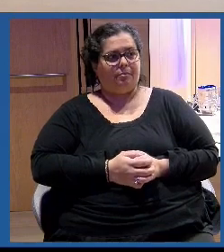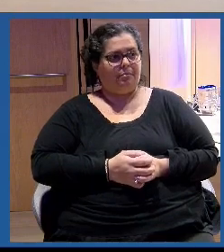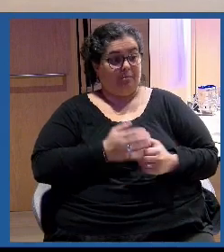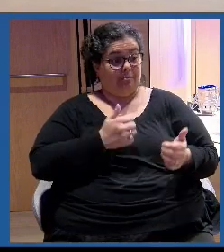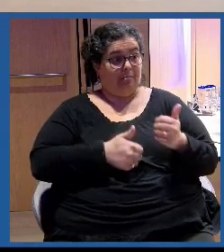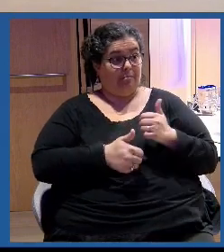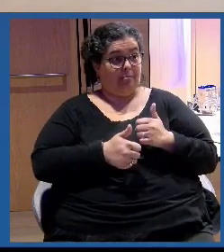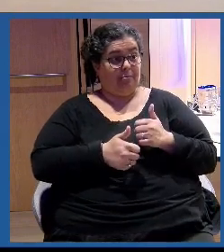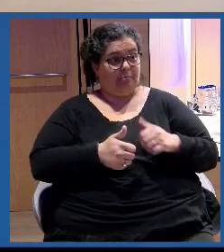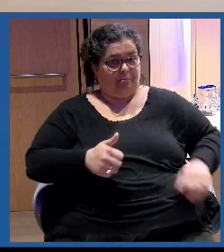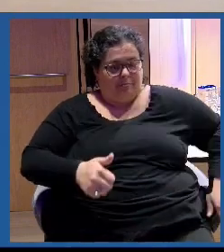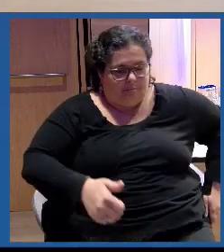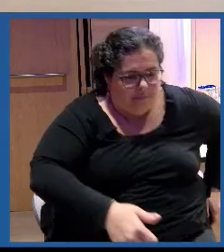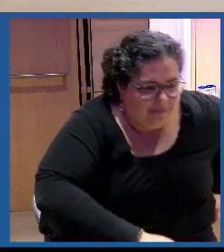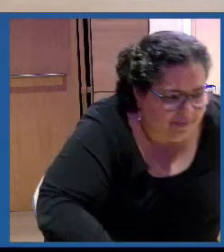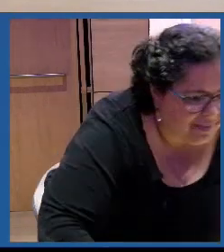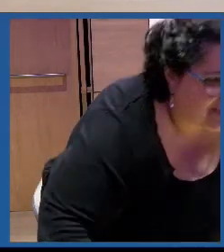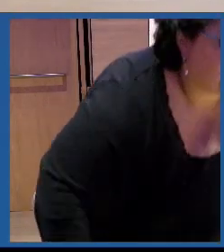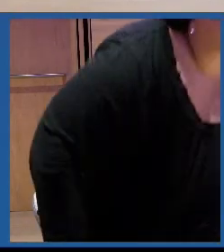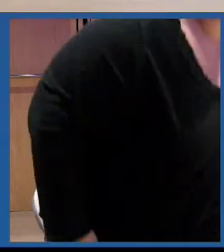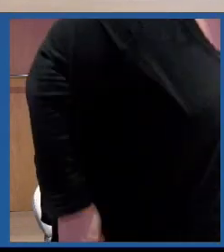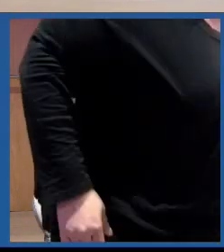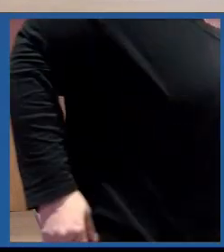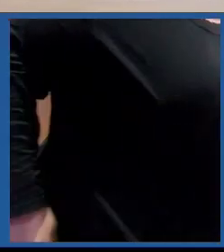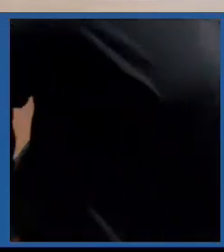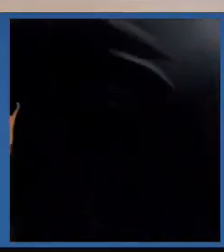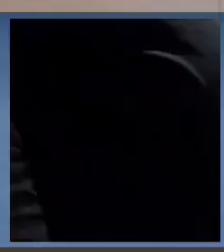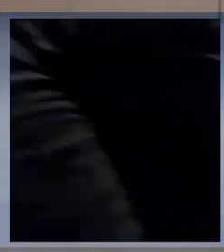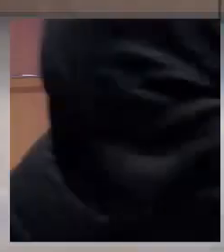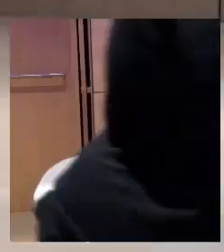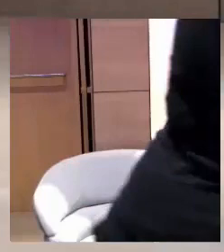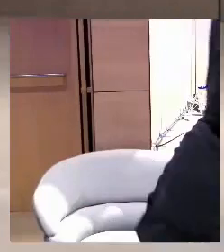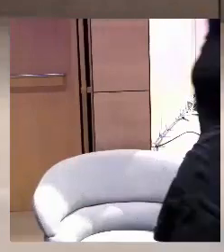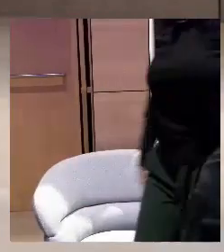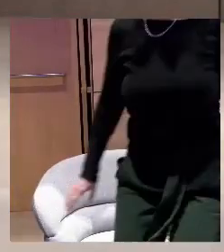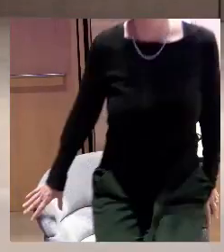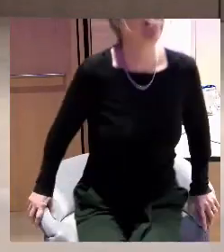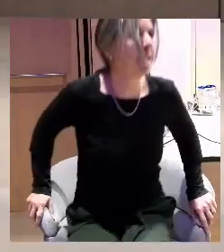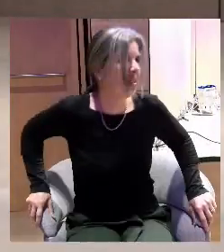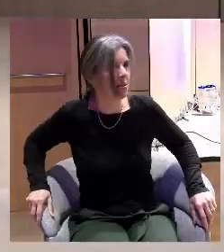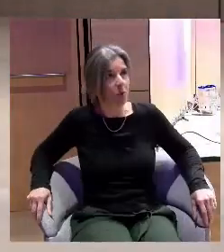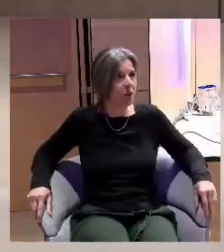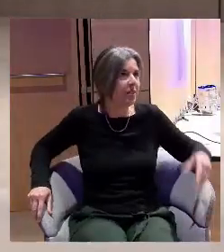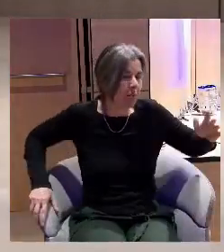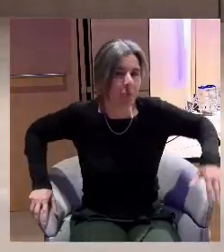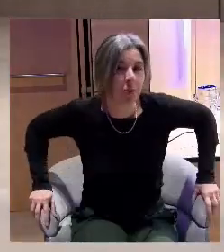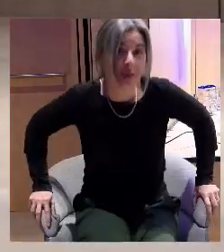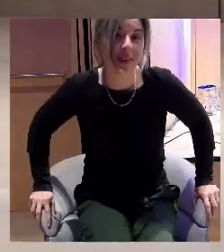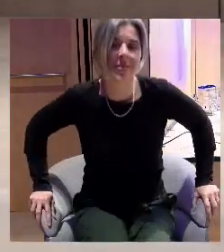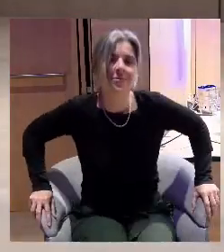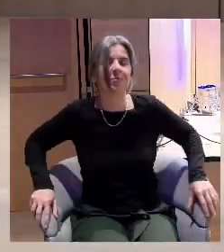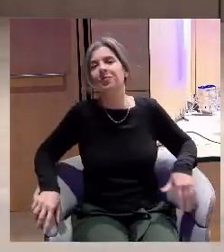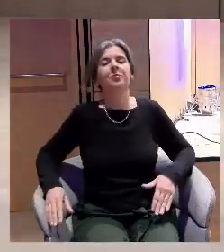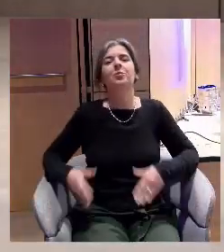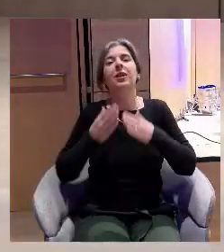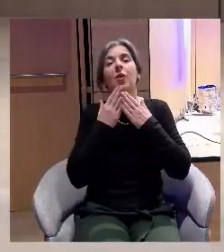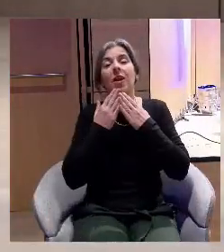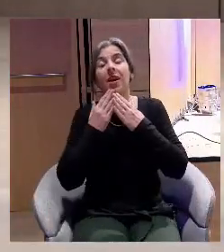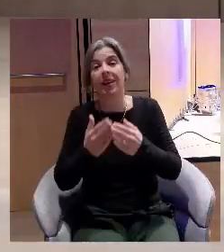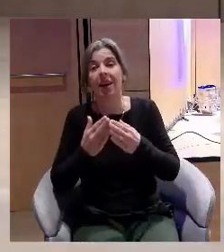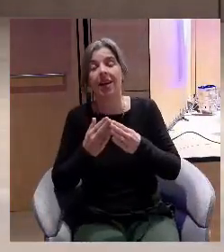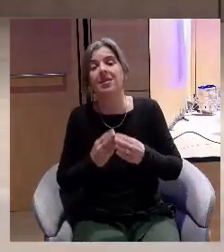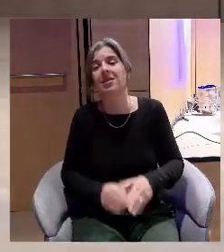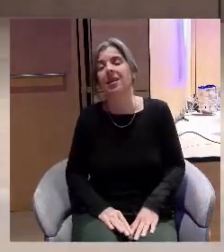Muchas gracias, Catalina. Realmente un panóptico importante de esa visión desde cómo llegan,